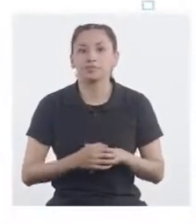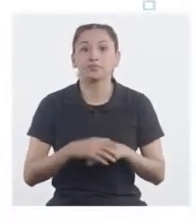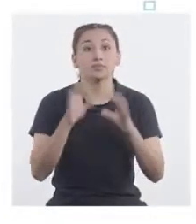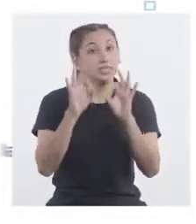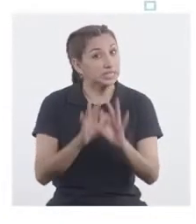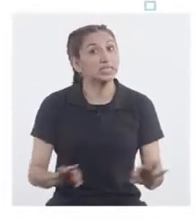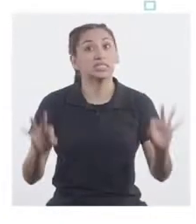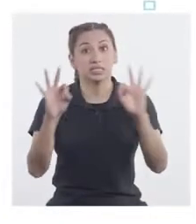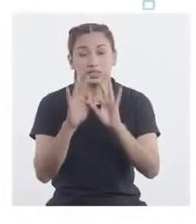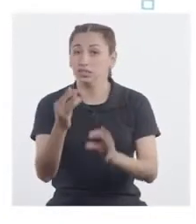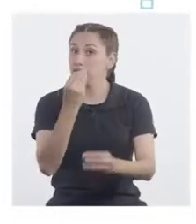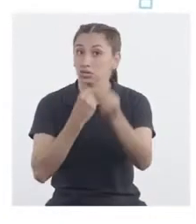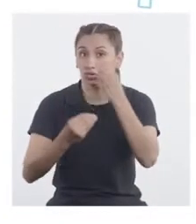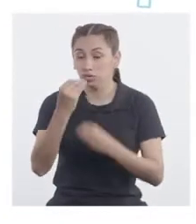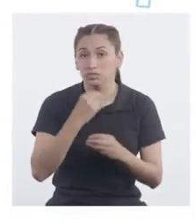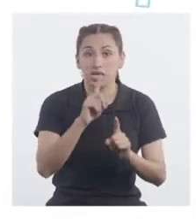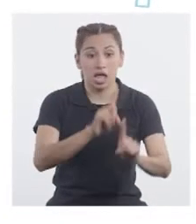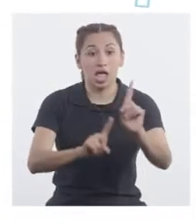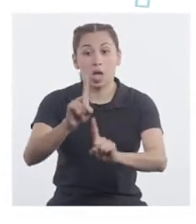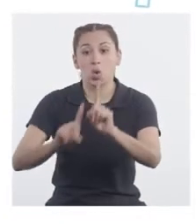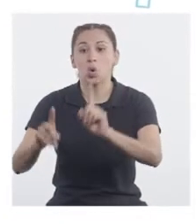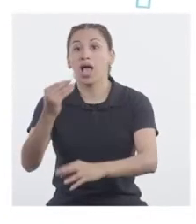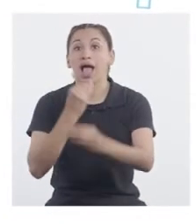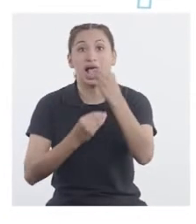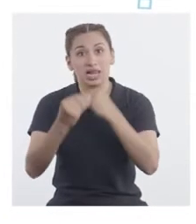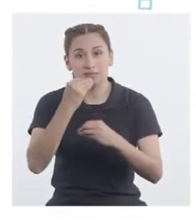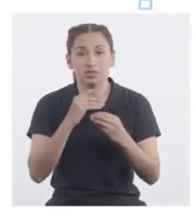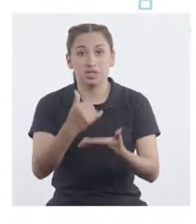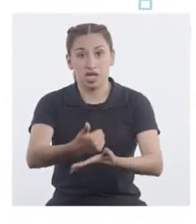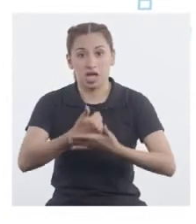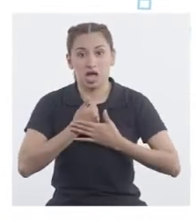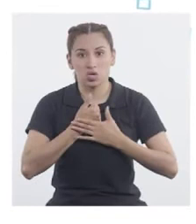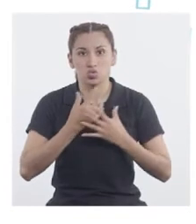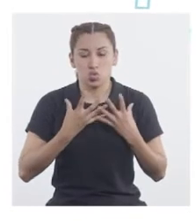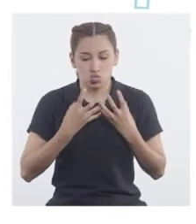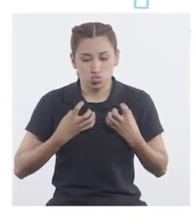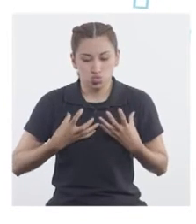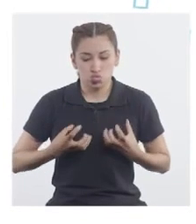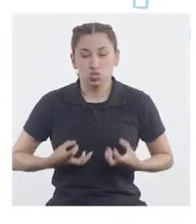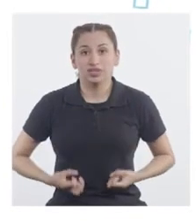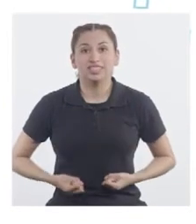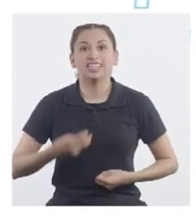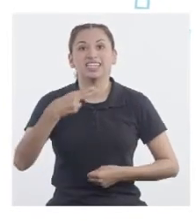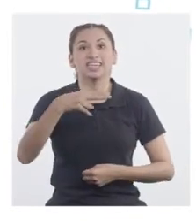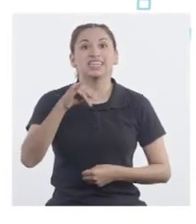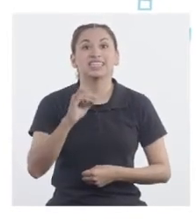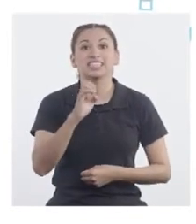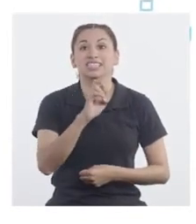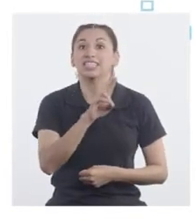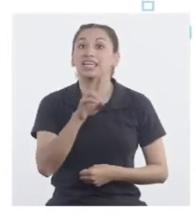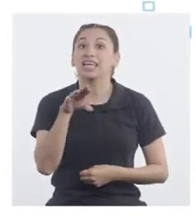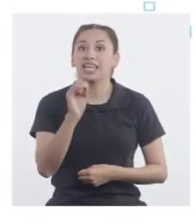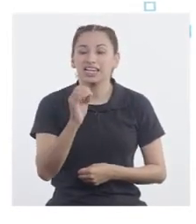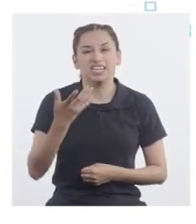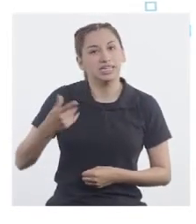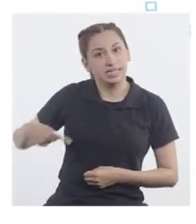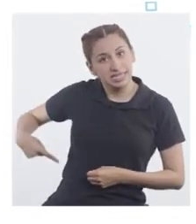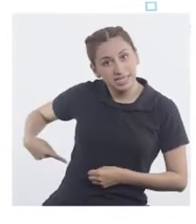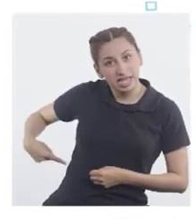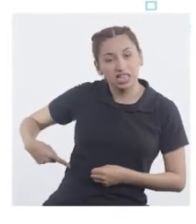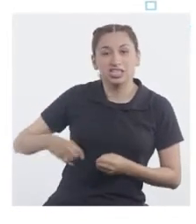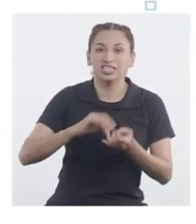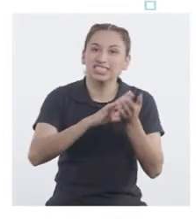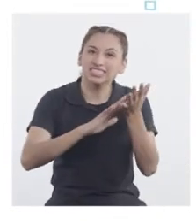aquí. Es muy importante el consumo de algunos alimentos que ayudan a la absorción de hierro, tales como